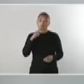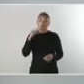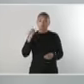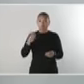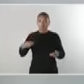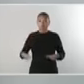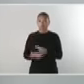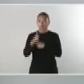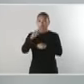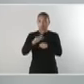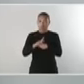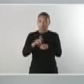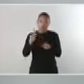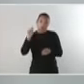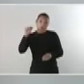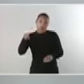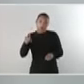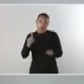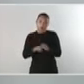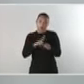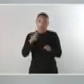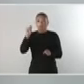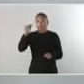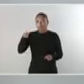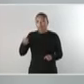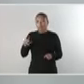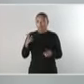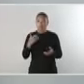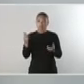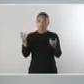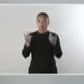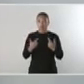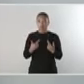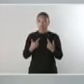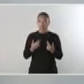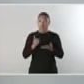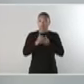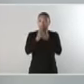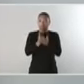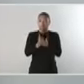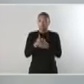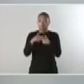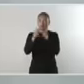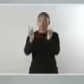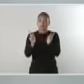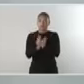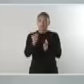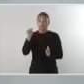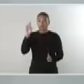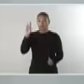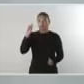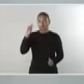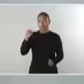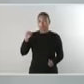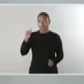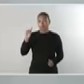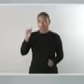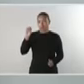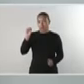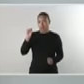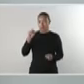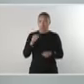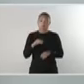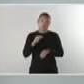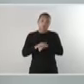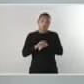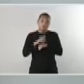seamos noticia nacional porque los panistas están recibiendo apoyo de grupos armados amigo no te dejes sorprender